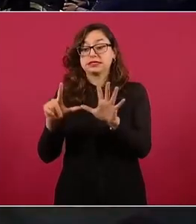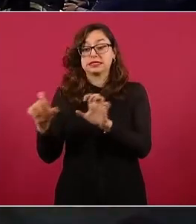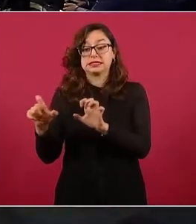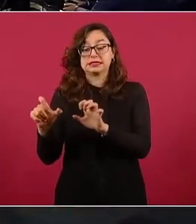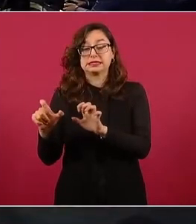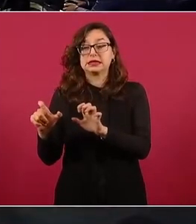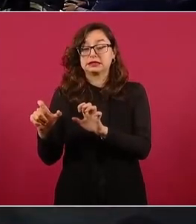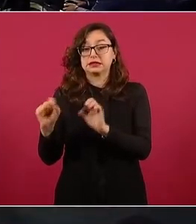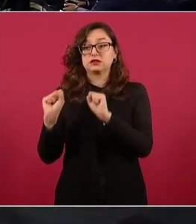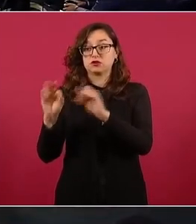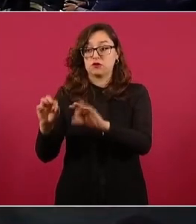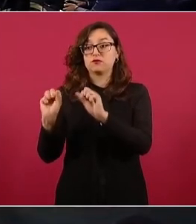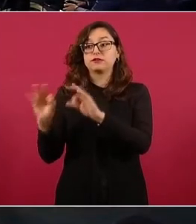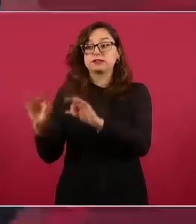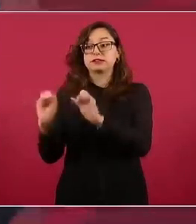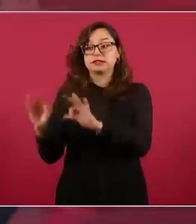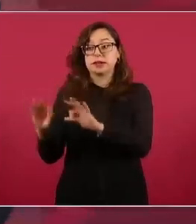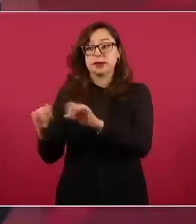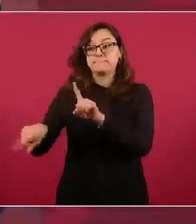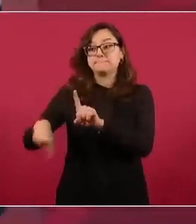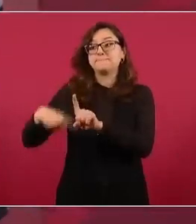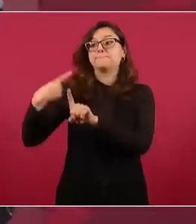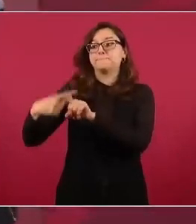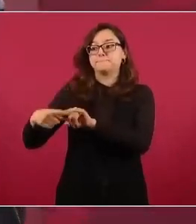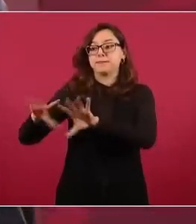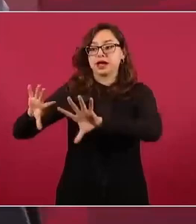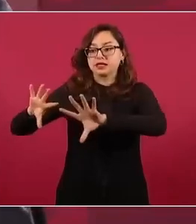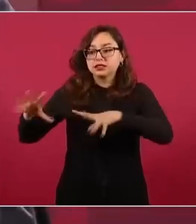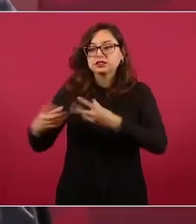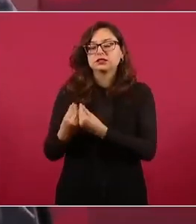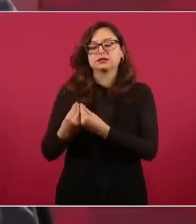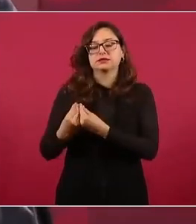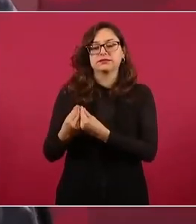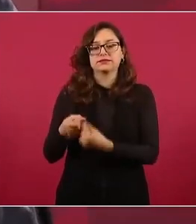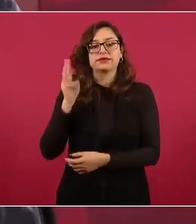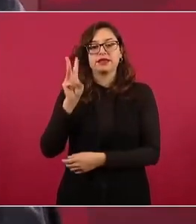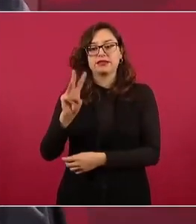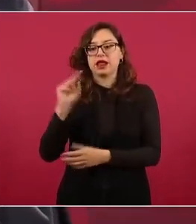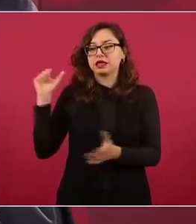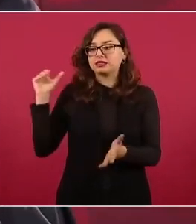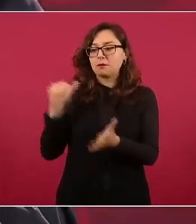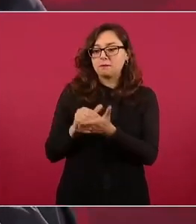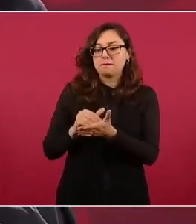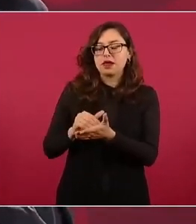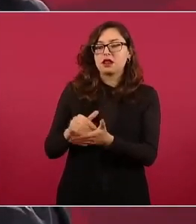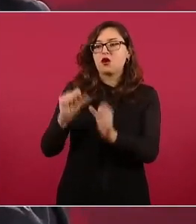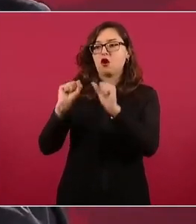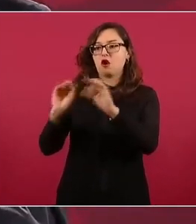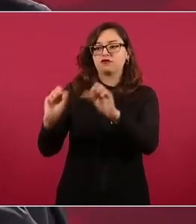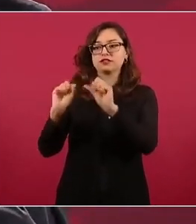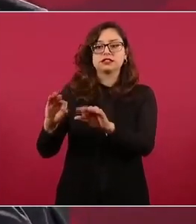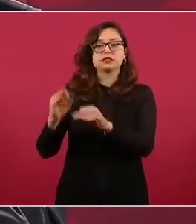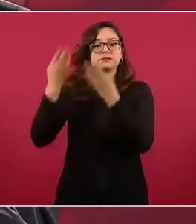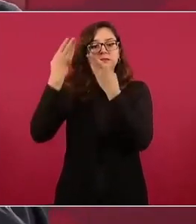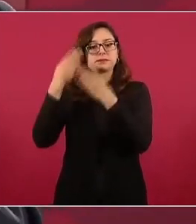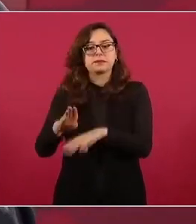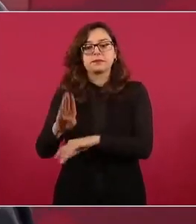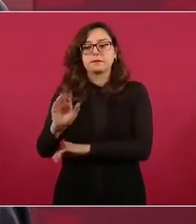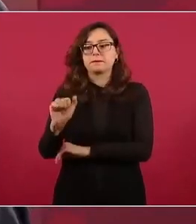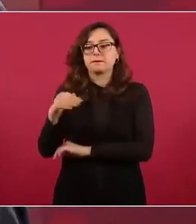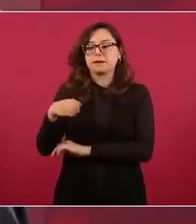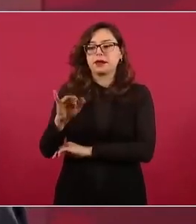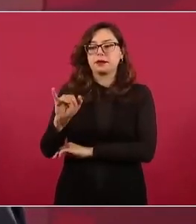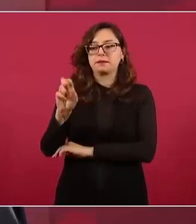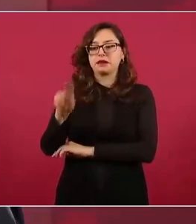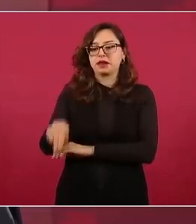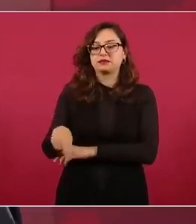2,700 y con las que ya existían vamos a tener 3,000 sucursales del Banco del Bienestar en todo el país, en las zonas